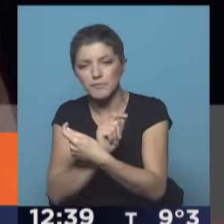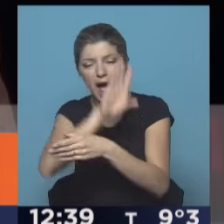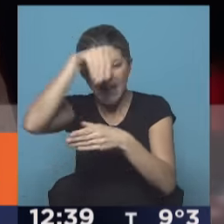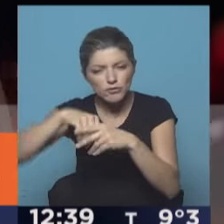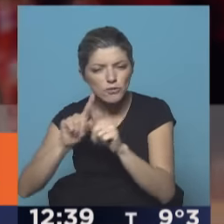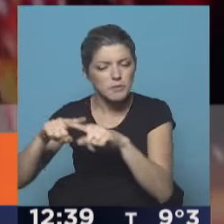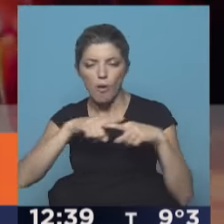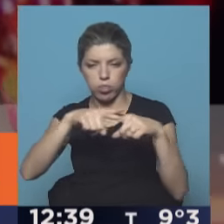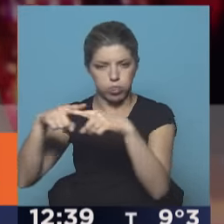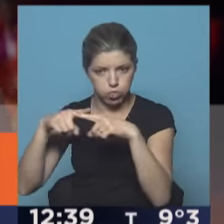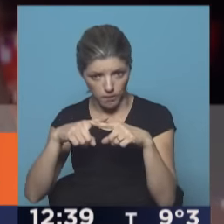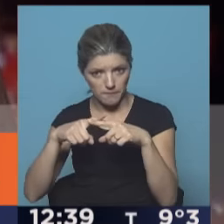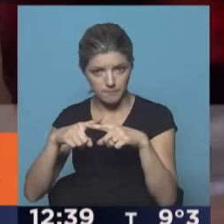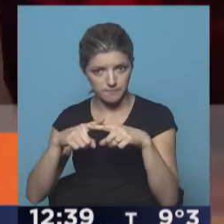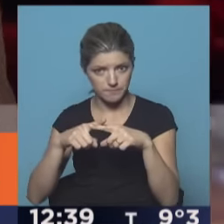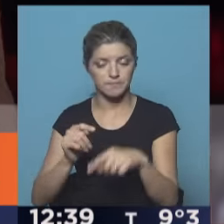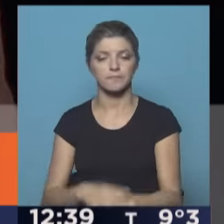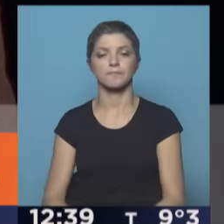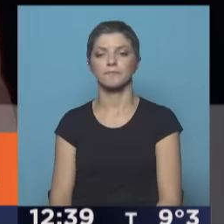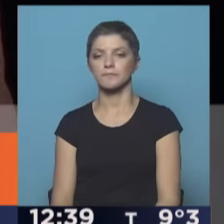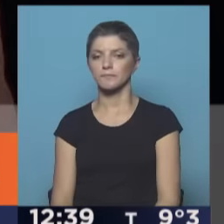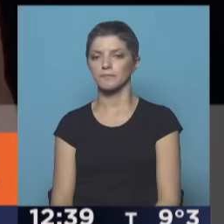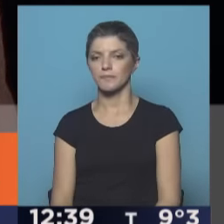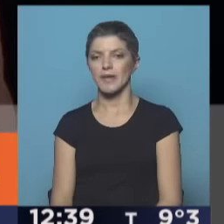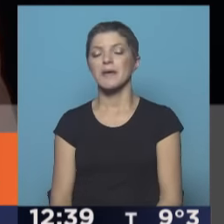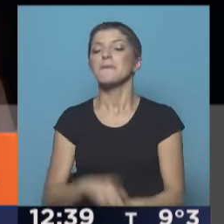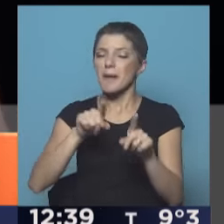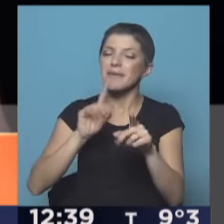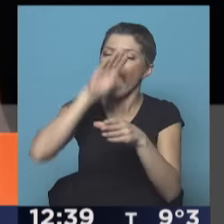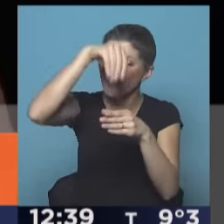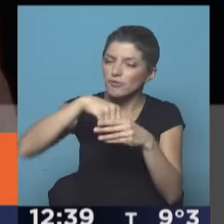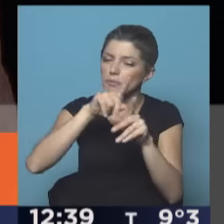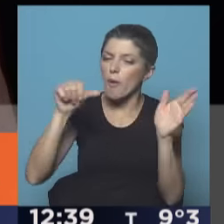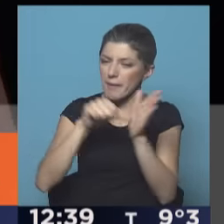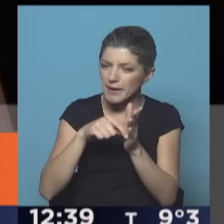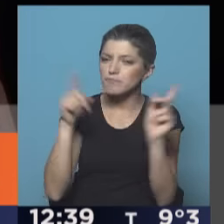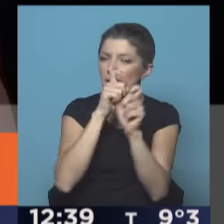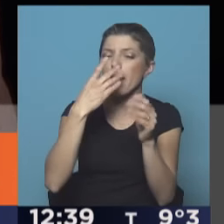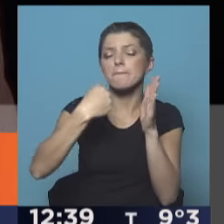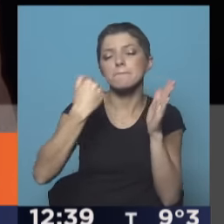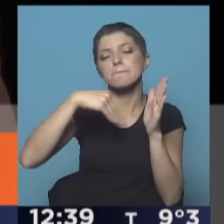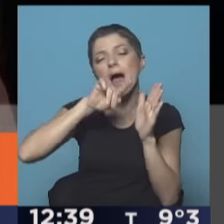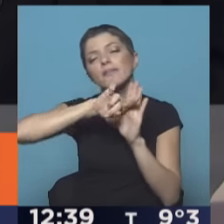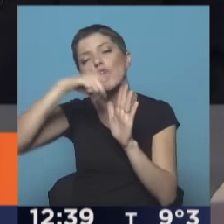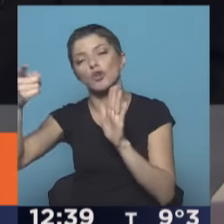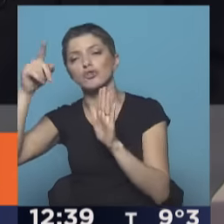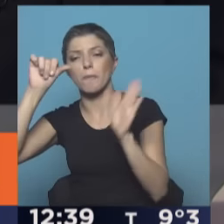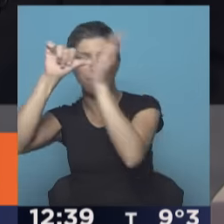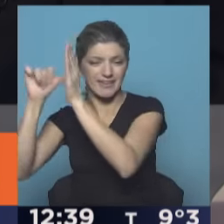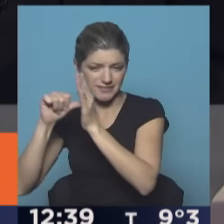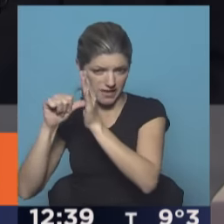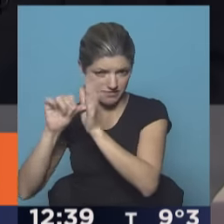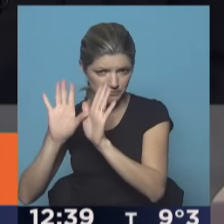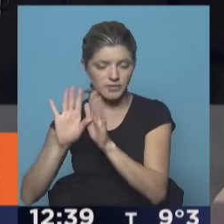una sociedad en en movimiento Qué factores externos este específicamente de hecho en el primer comunicado que